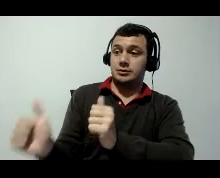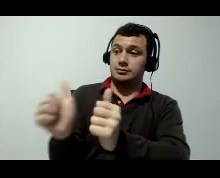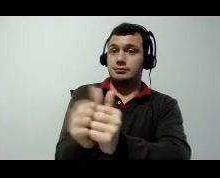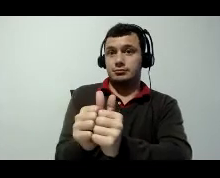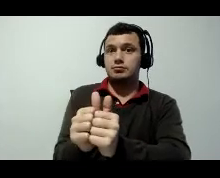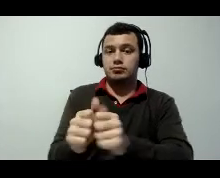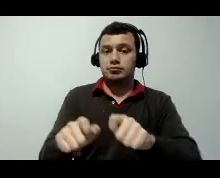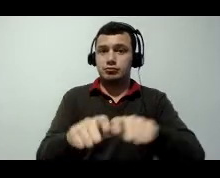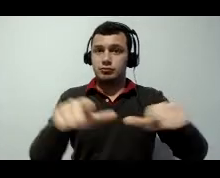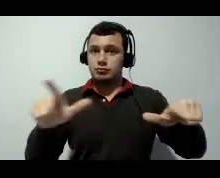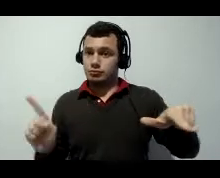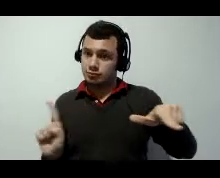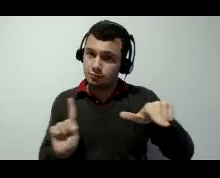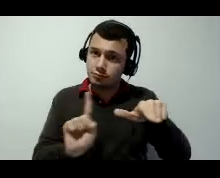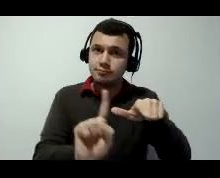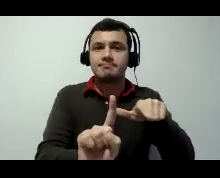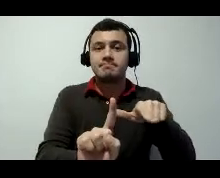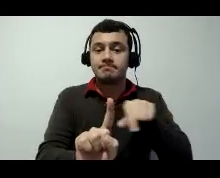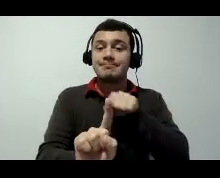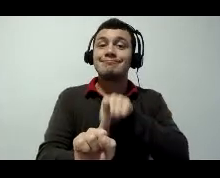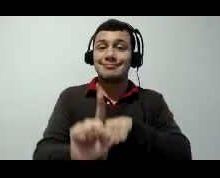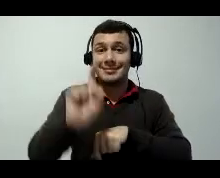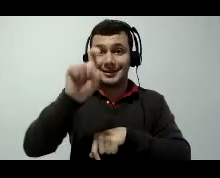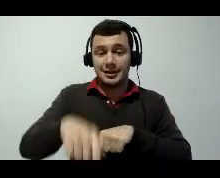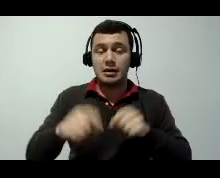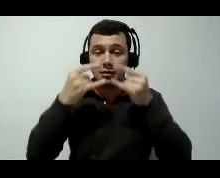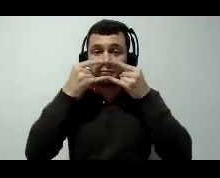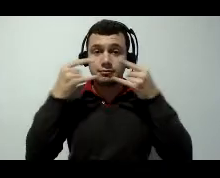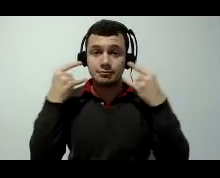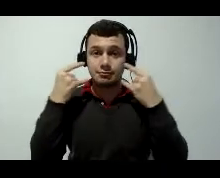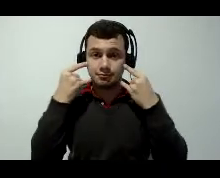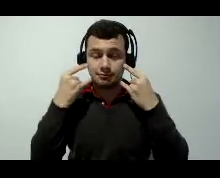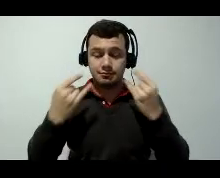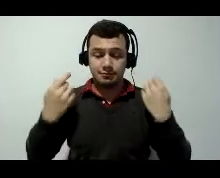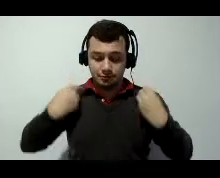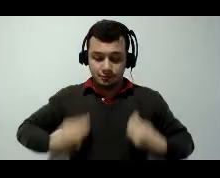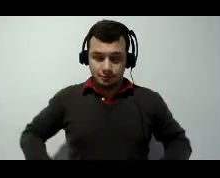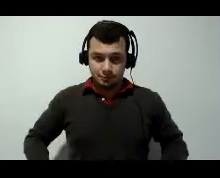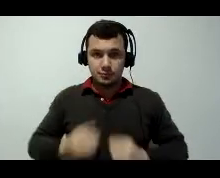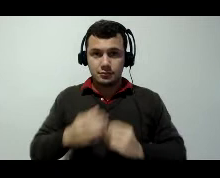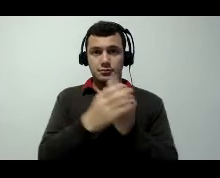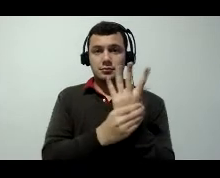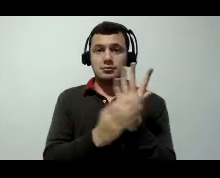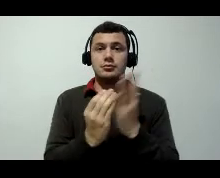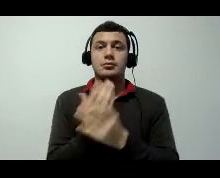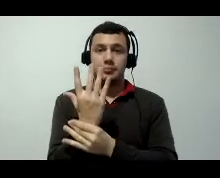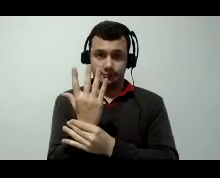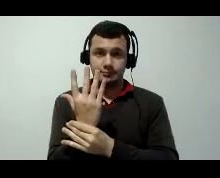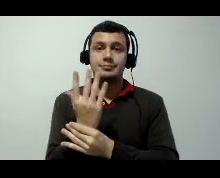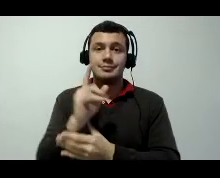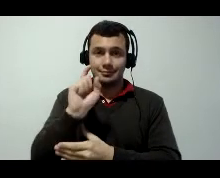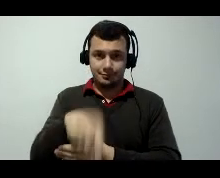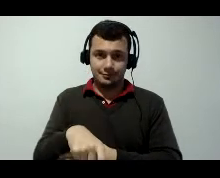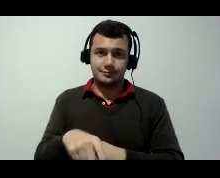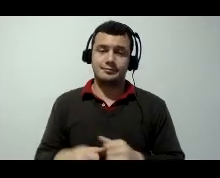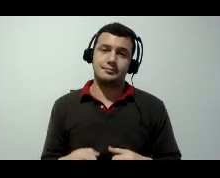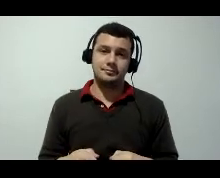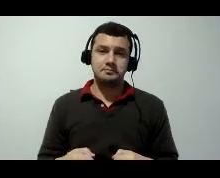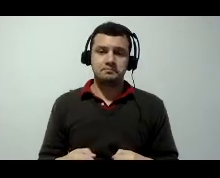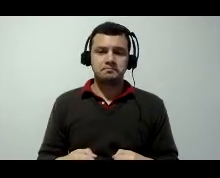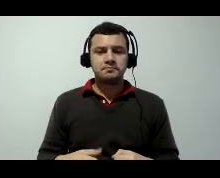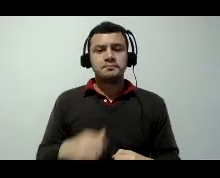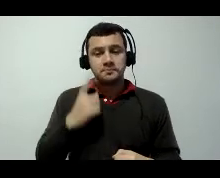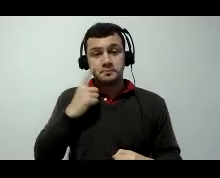habitación deberá tener mínimamente mascarilla quirúrgica, bata y guantes. En este mismo documento, cuando yo tenga